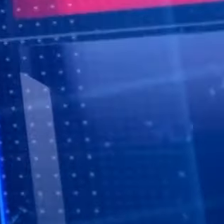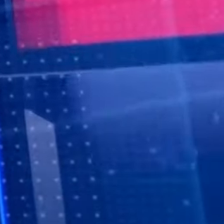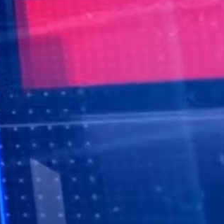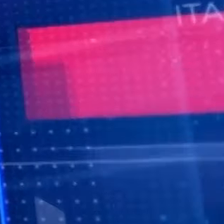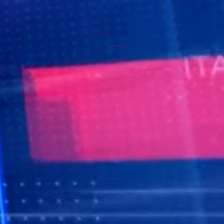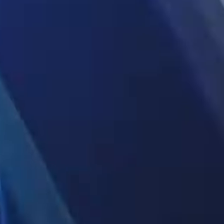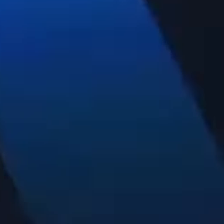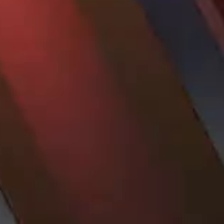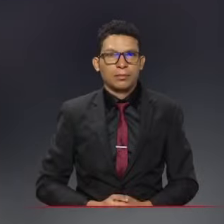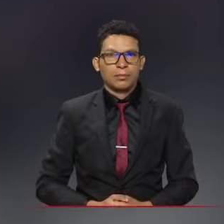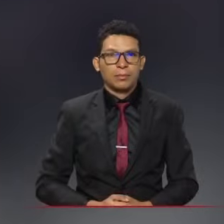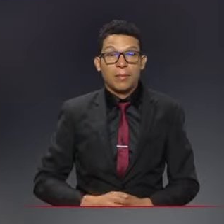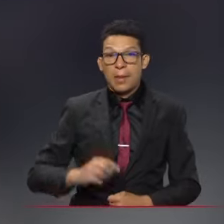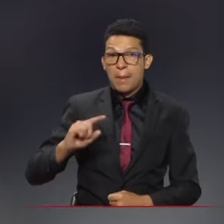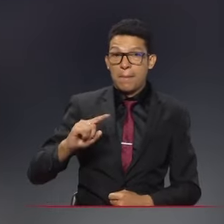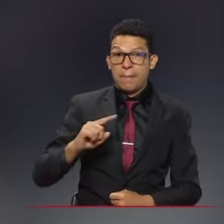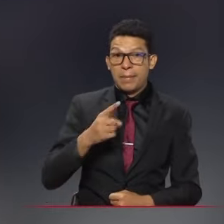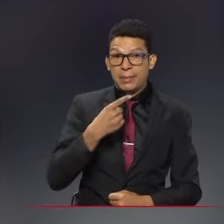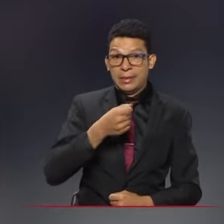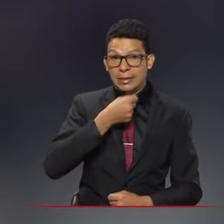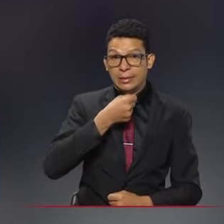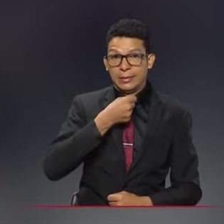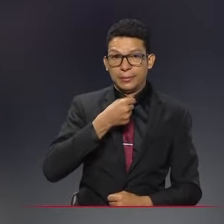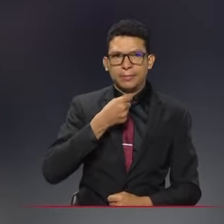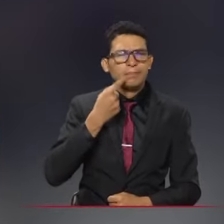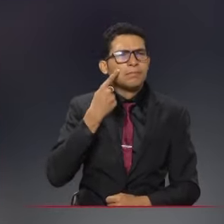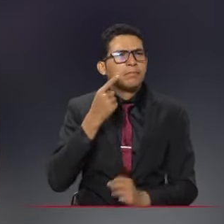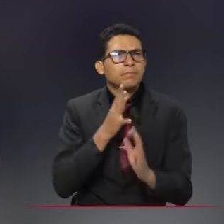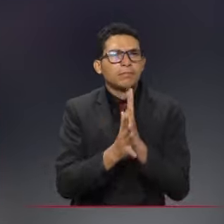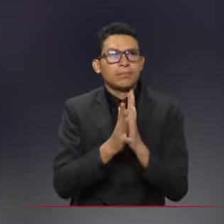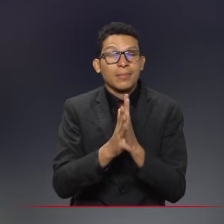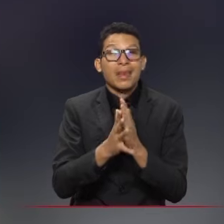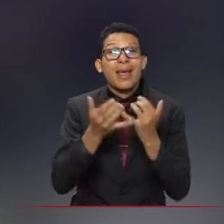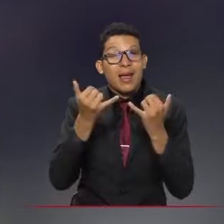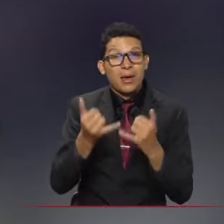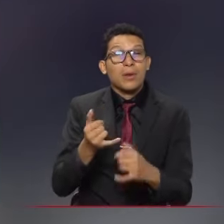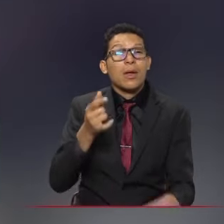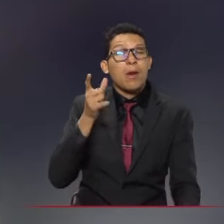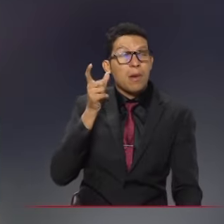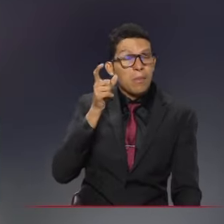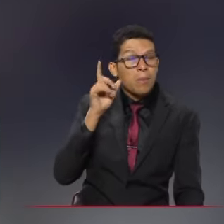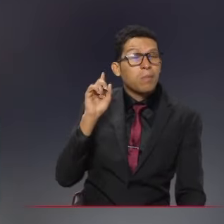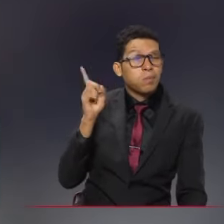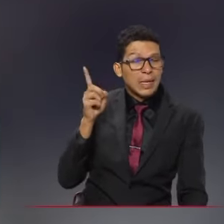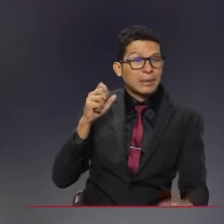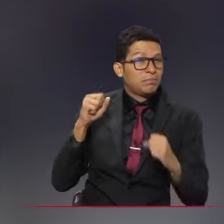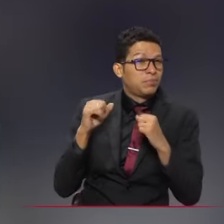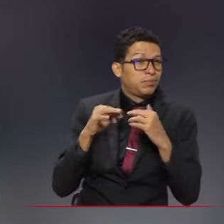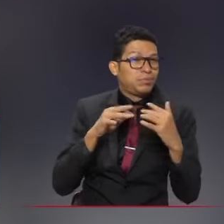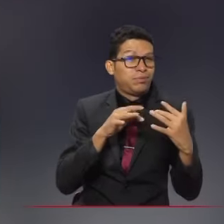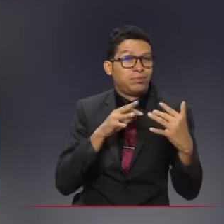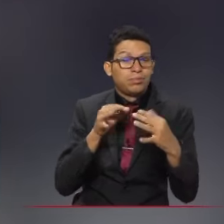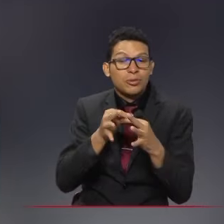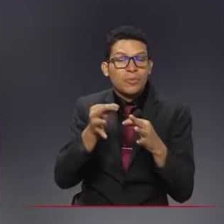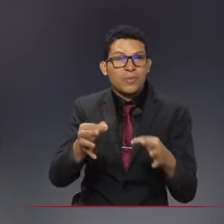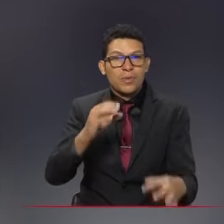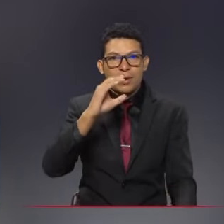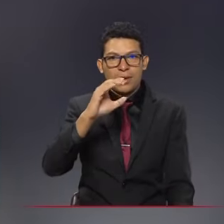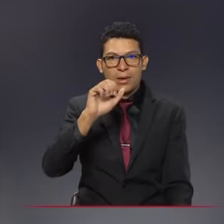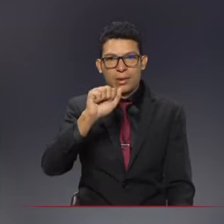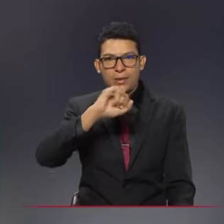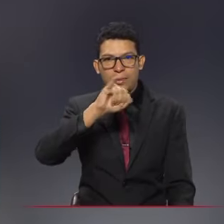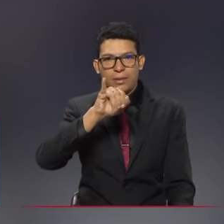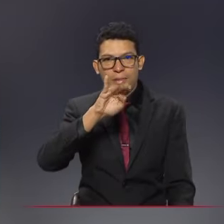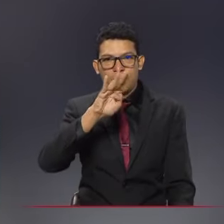En la primera del día también les contamos que a esta hora se registra un fuerte hostigamiento de grupos armados ilegales en Cajibío, en el departamento del